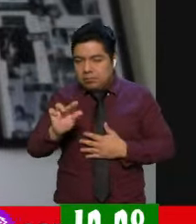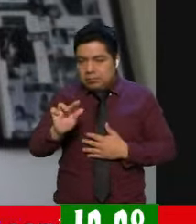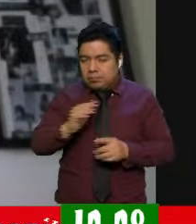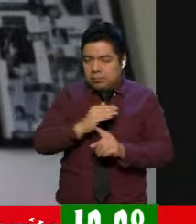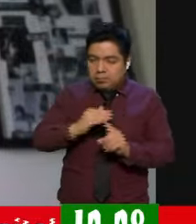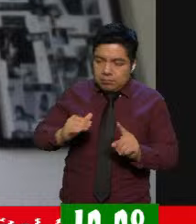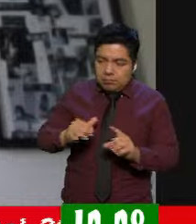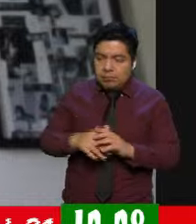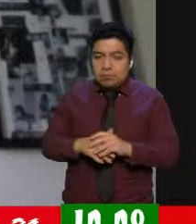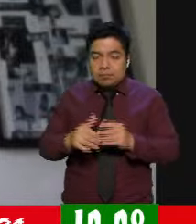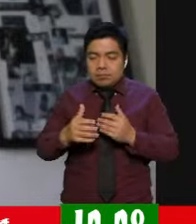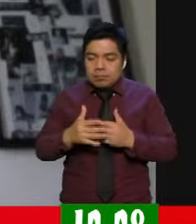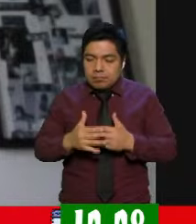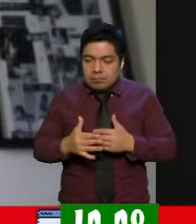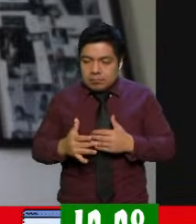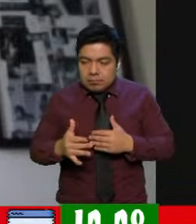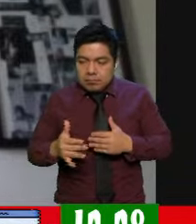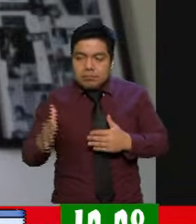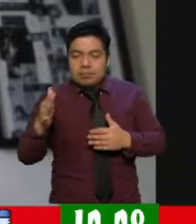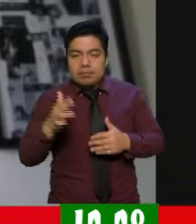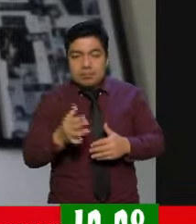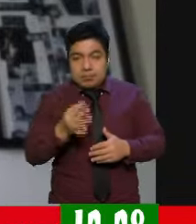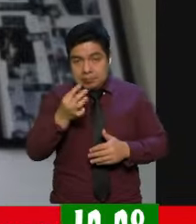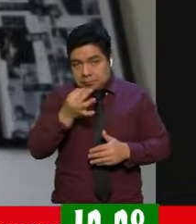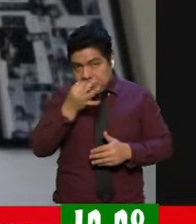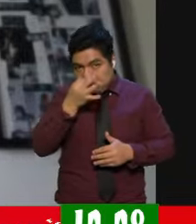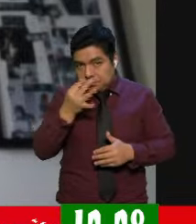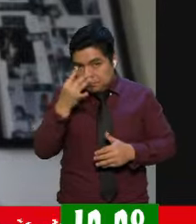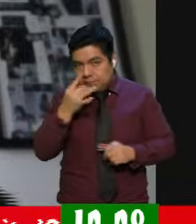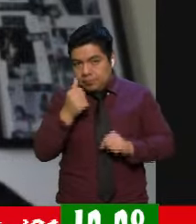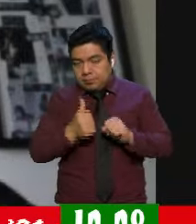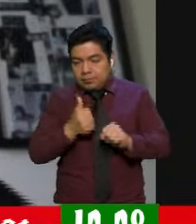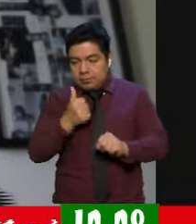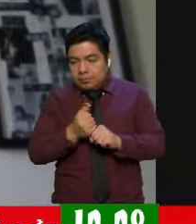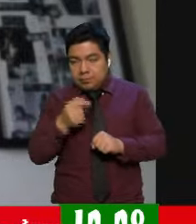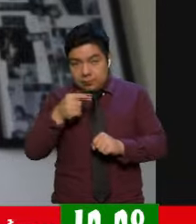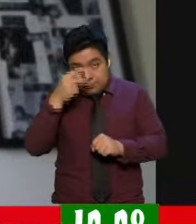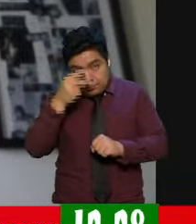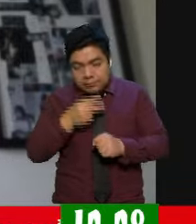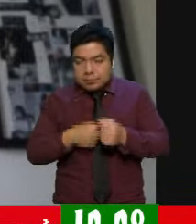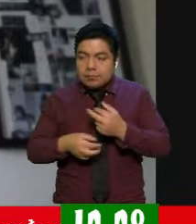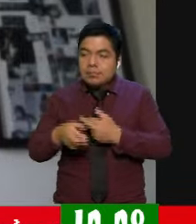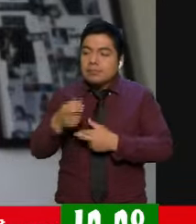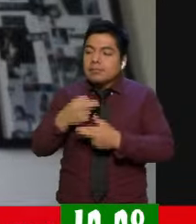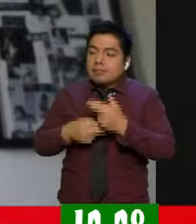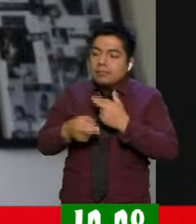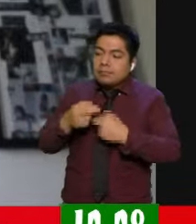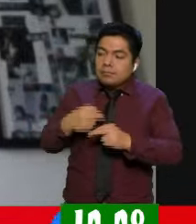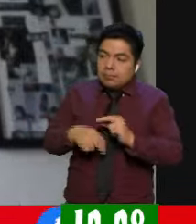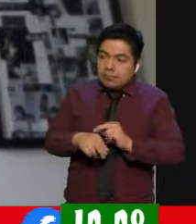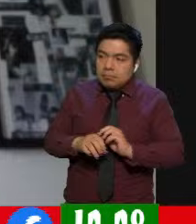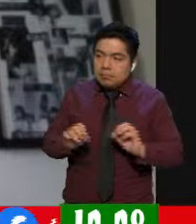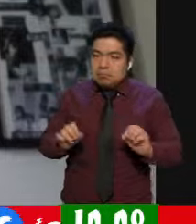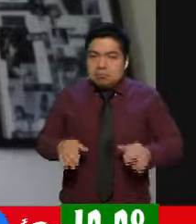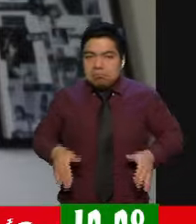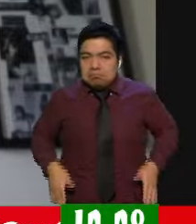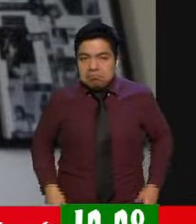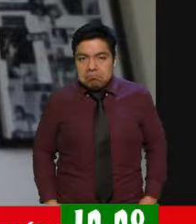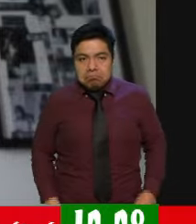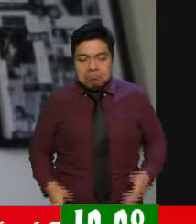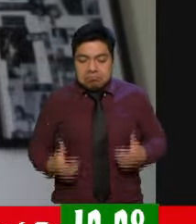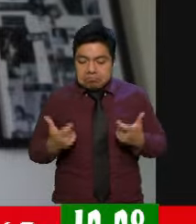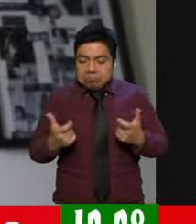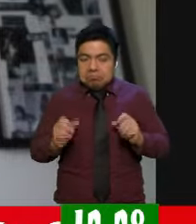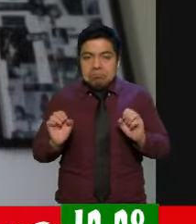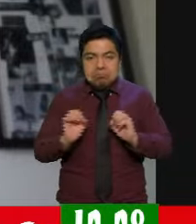que se extendería a lo largo de casi un año. A su regreso, como bien comentas, Fer, sin un quinto en los bolsillos, se